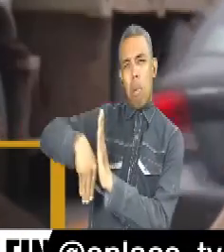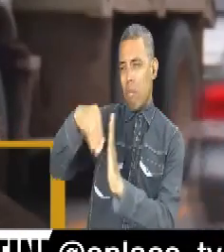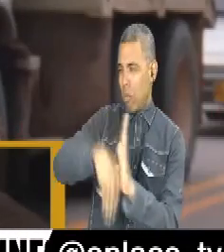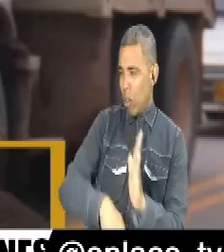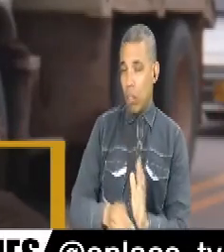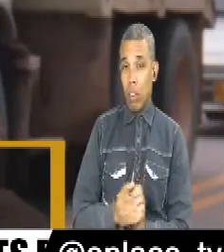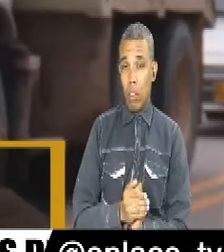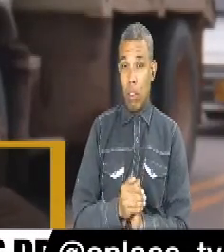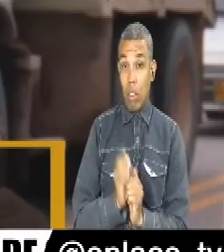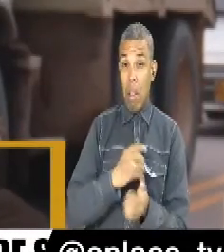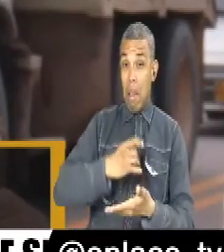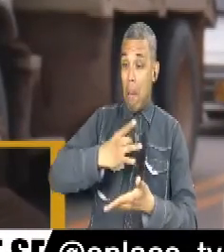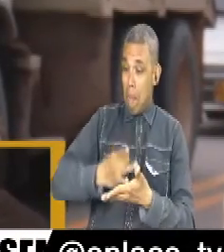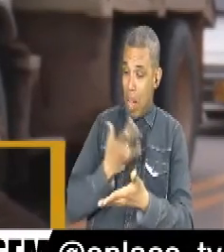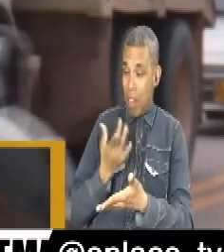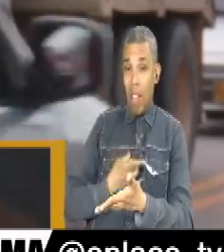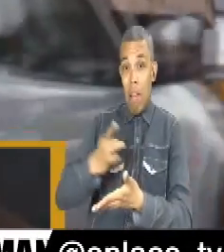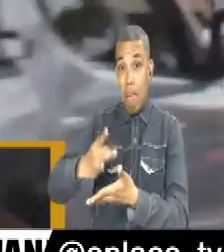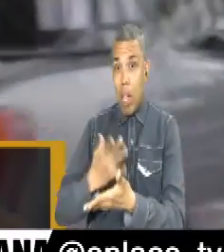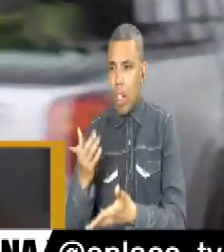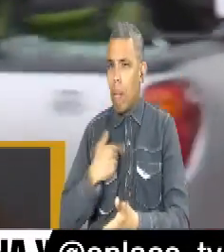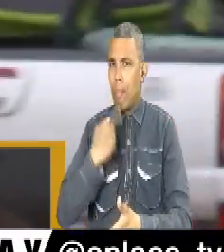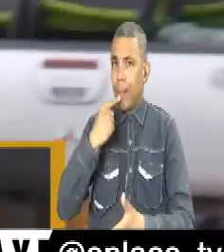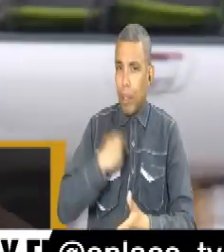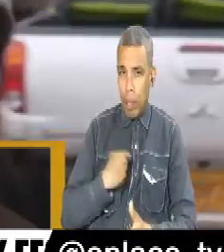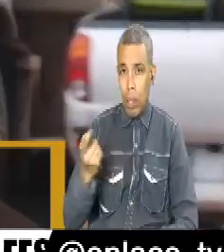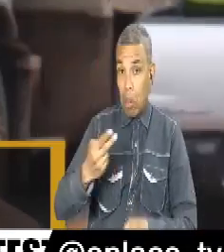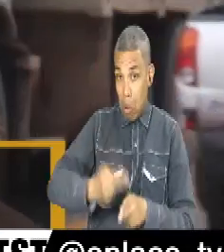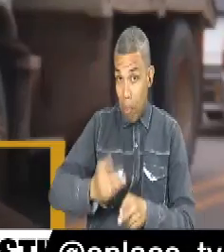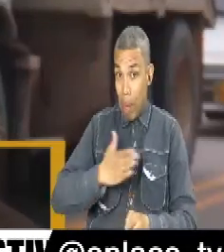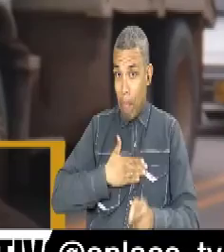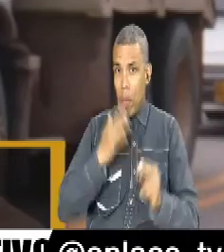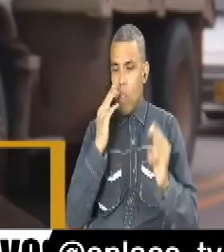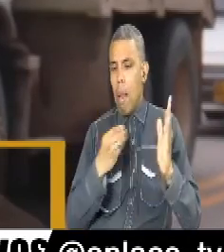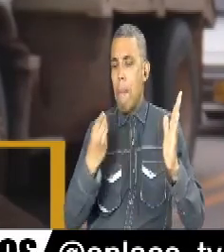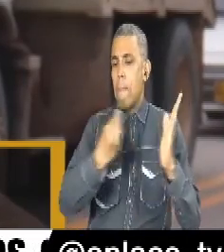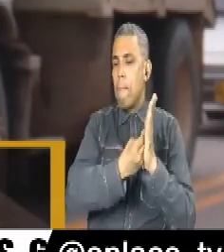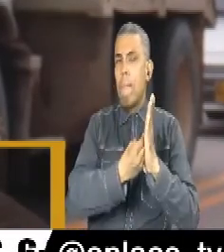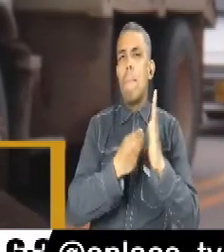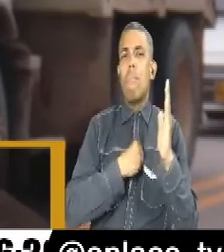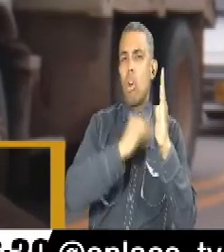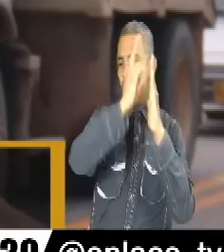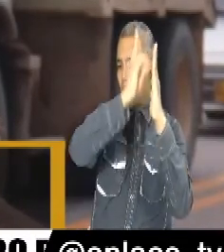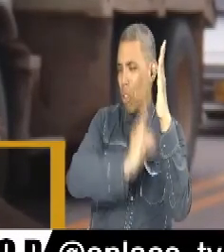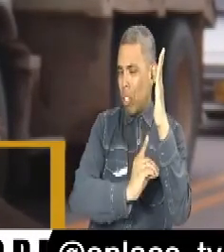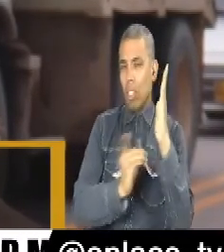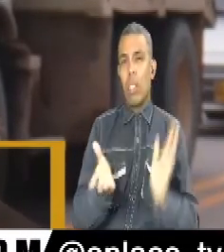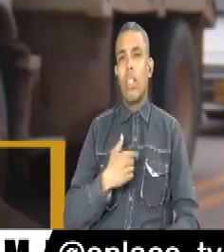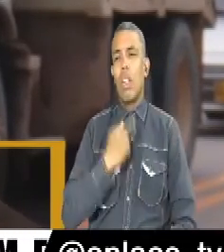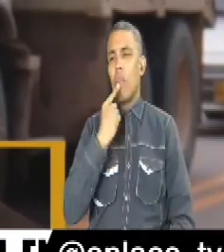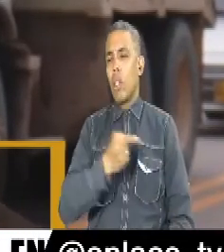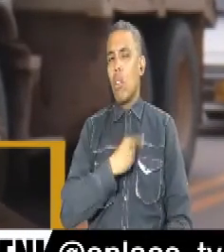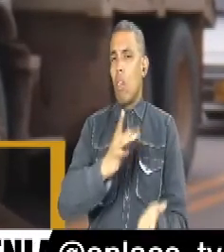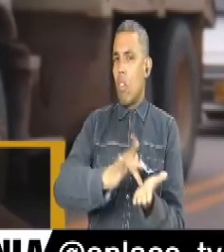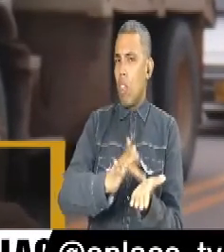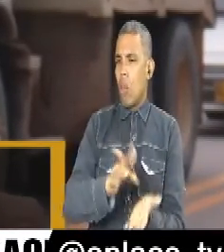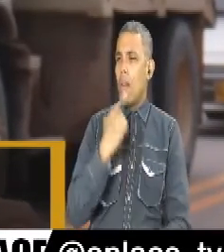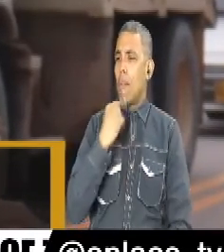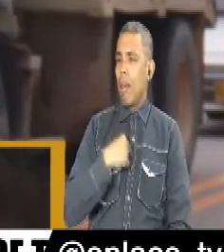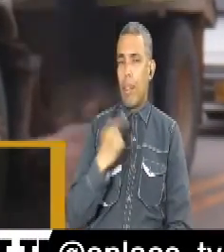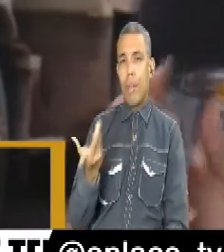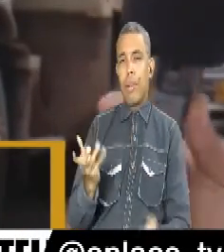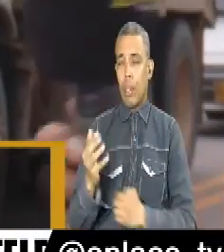el WhatsApp, que me van a meter a cobro jurídico y que me van a meter a data crédito y a todo lo los entes